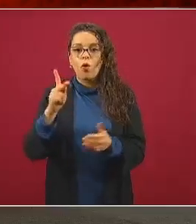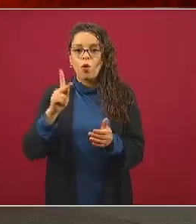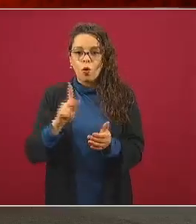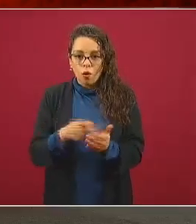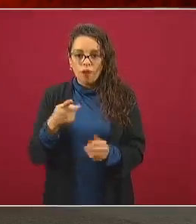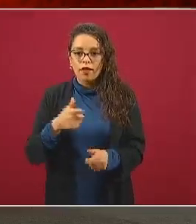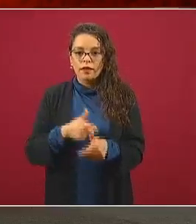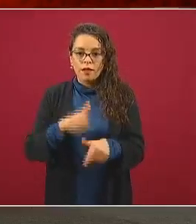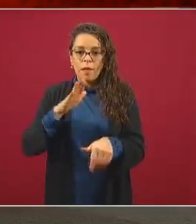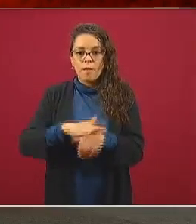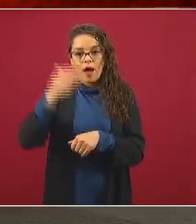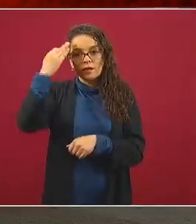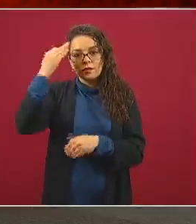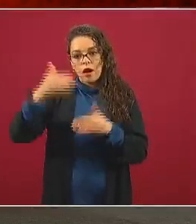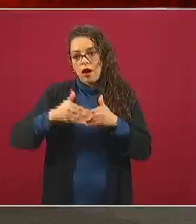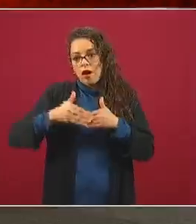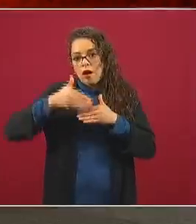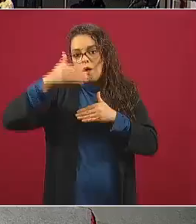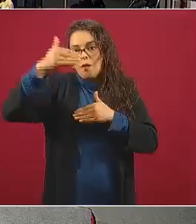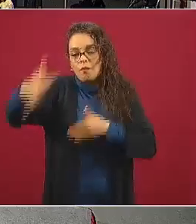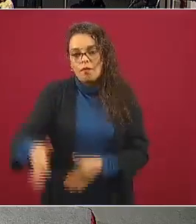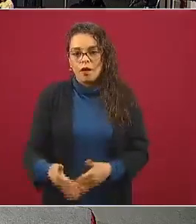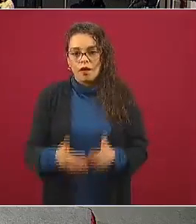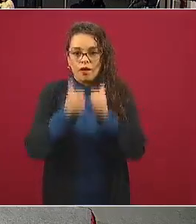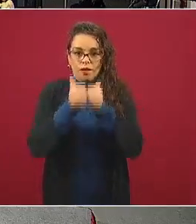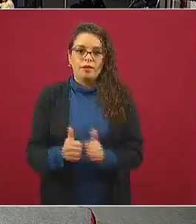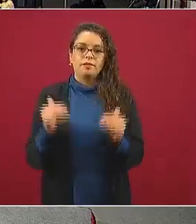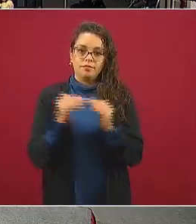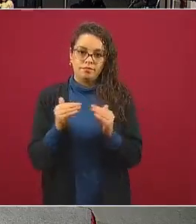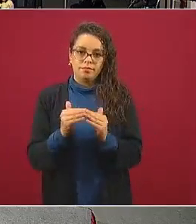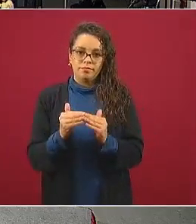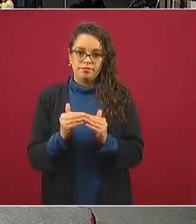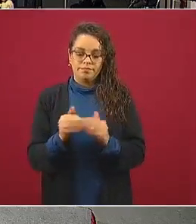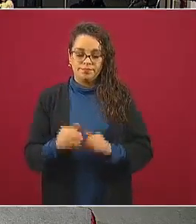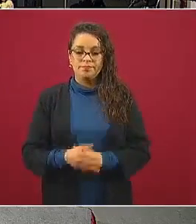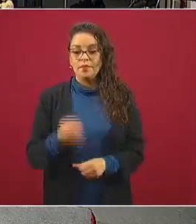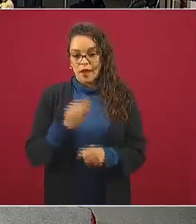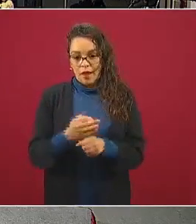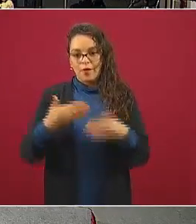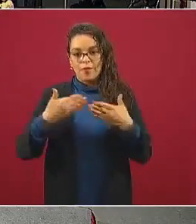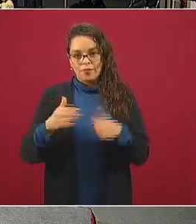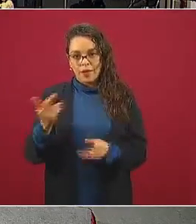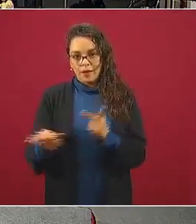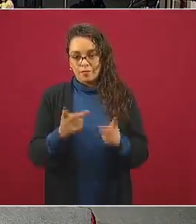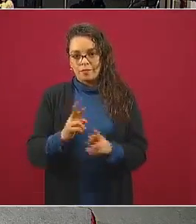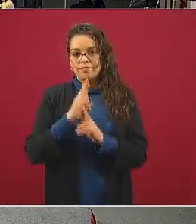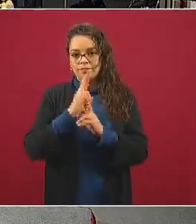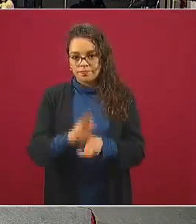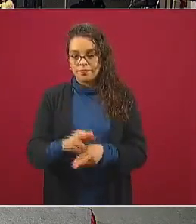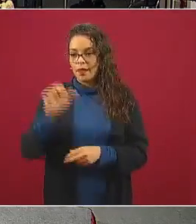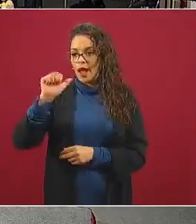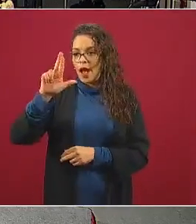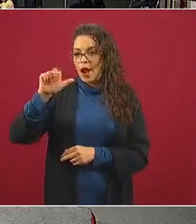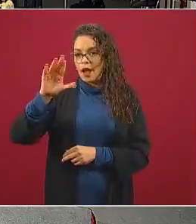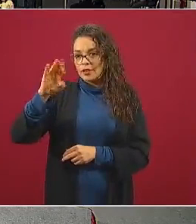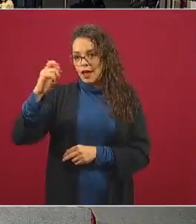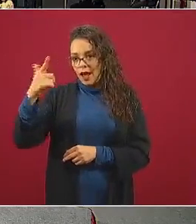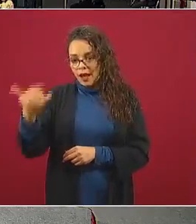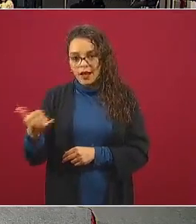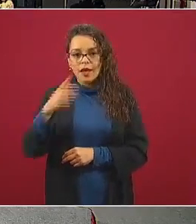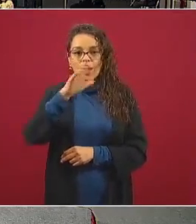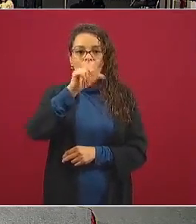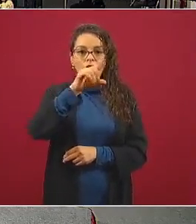restricción. Entonces, abrimos a preguntas y respuestas. Está Araceli, está Carlos, que ayer se quedó pendiente,